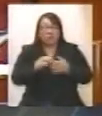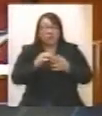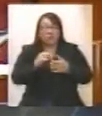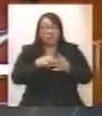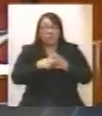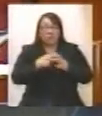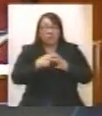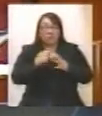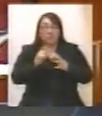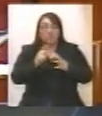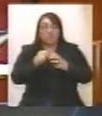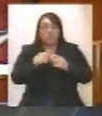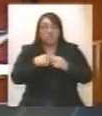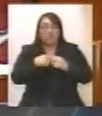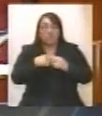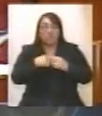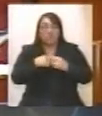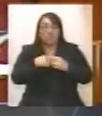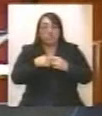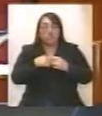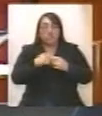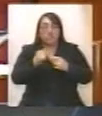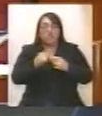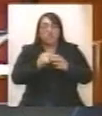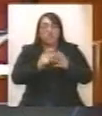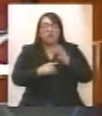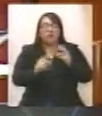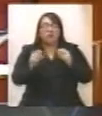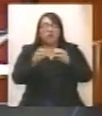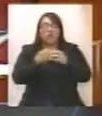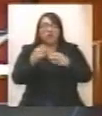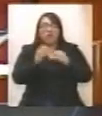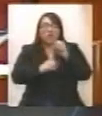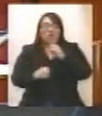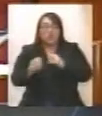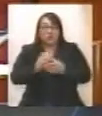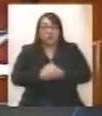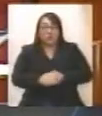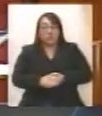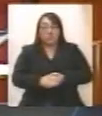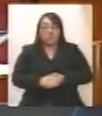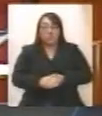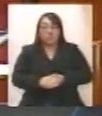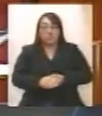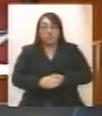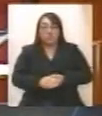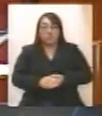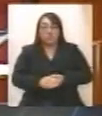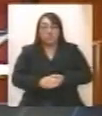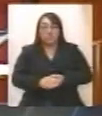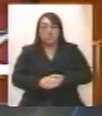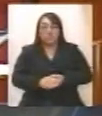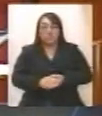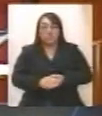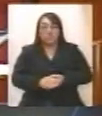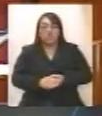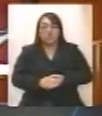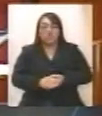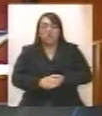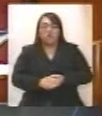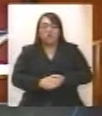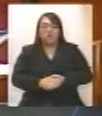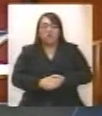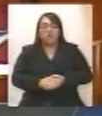de inteligencia operativa para combatir el crimen organizado. Nos referimos a los llamados marcas,